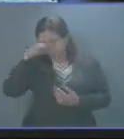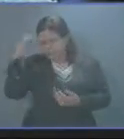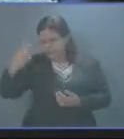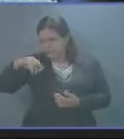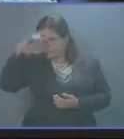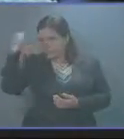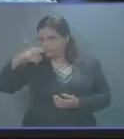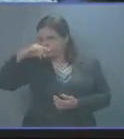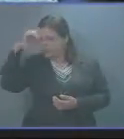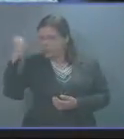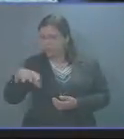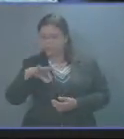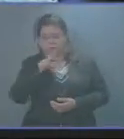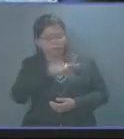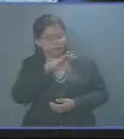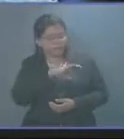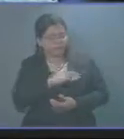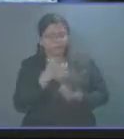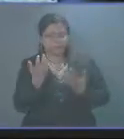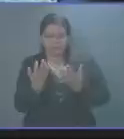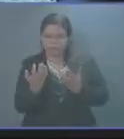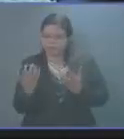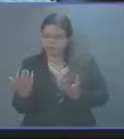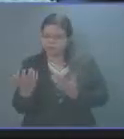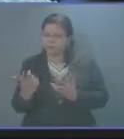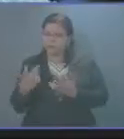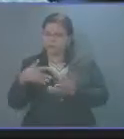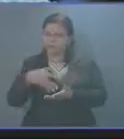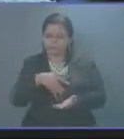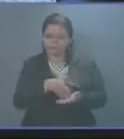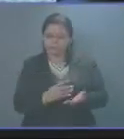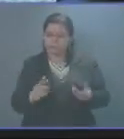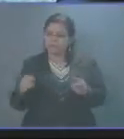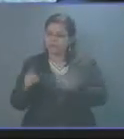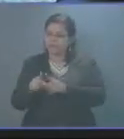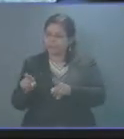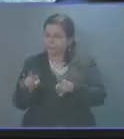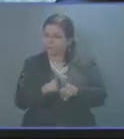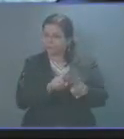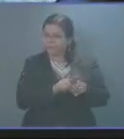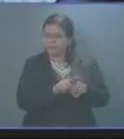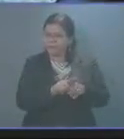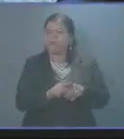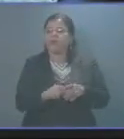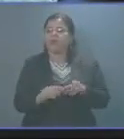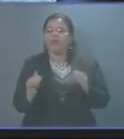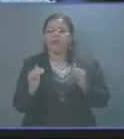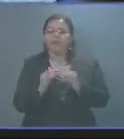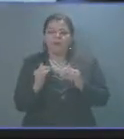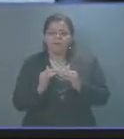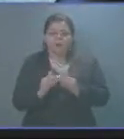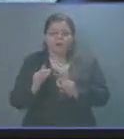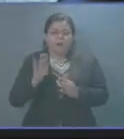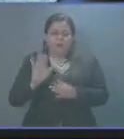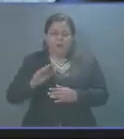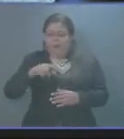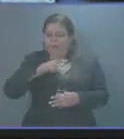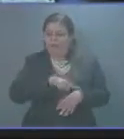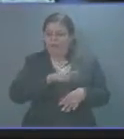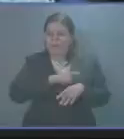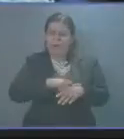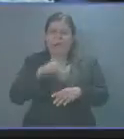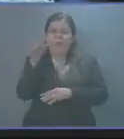en beneficio del hermanamiento entre los pueblos y contribuyendo a lo largo de su periodo